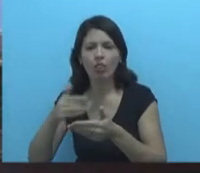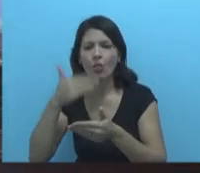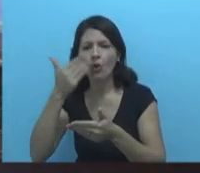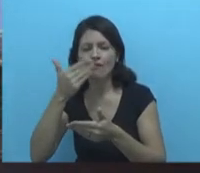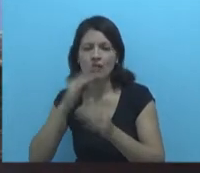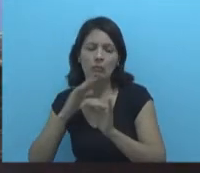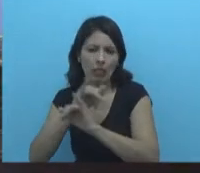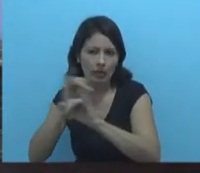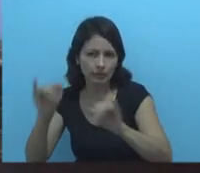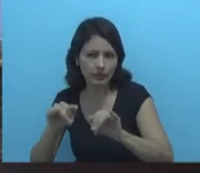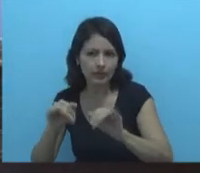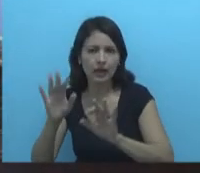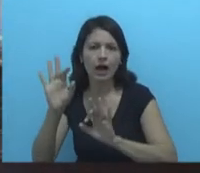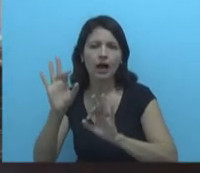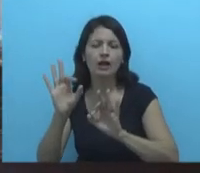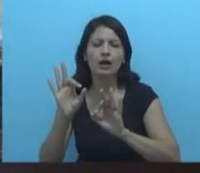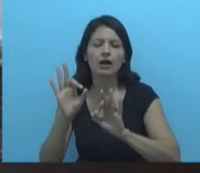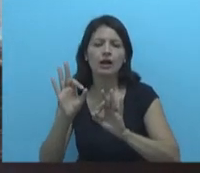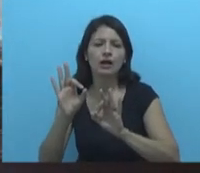proyectos.